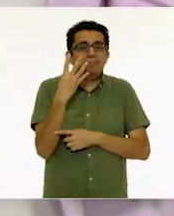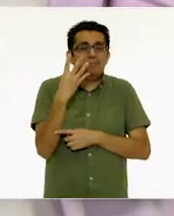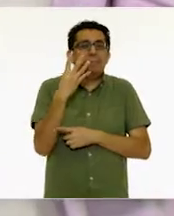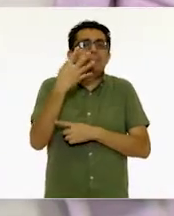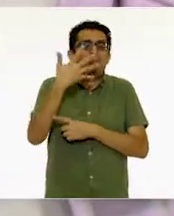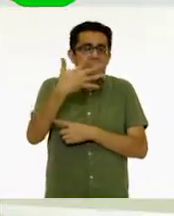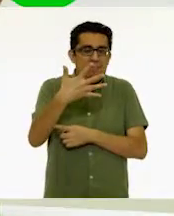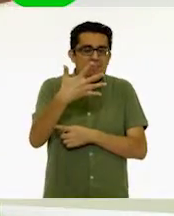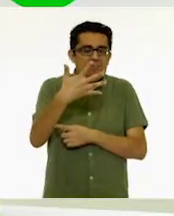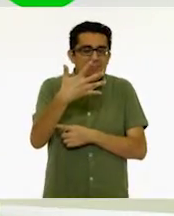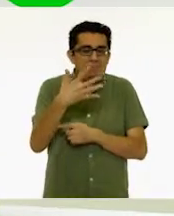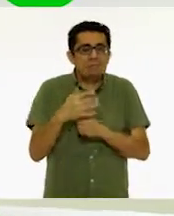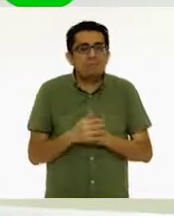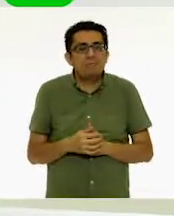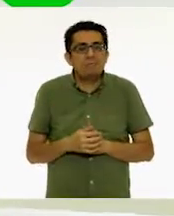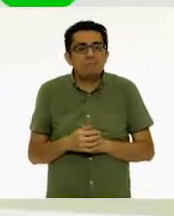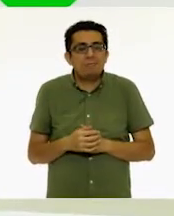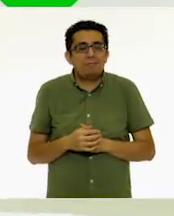cinco.